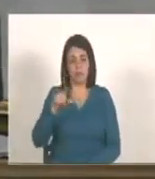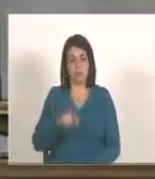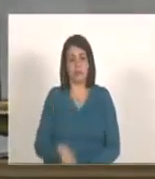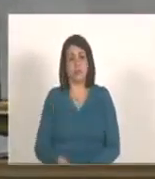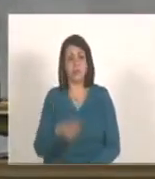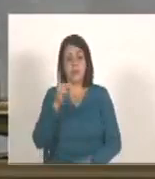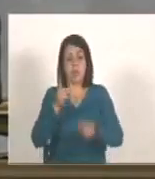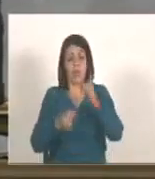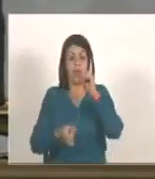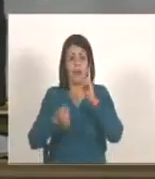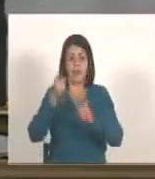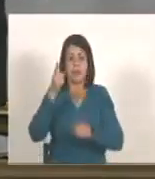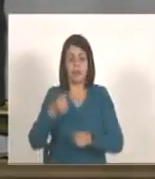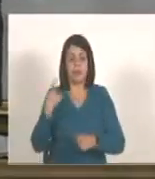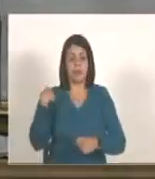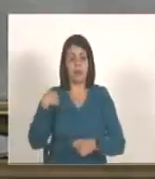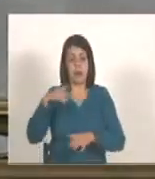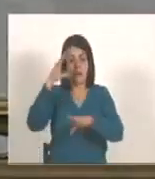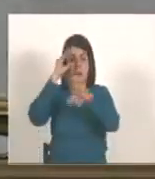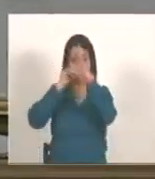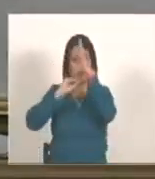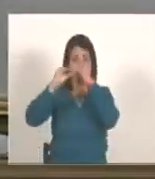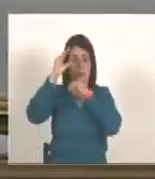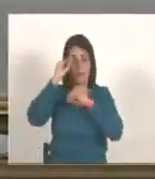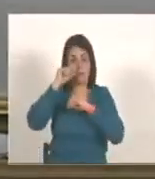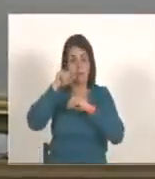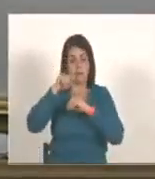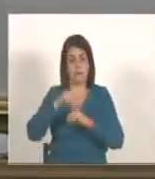en algún momento van a tener que aprender